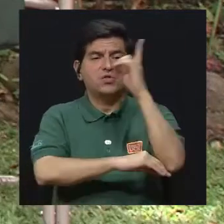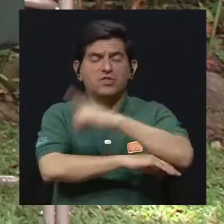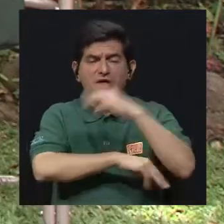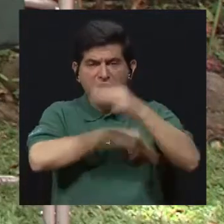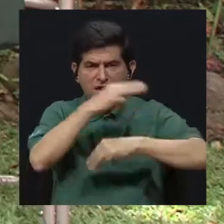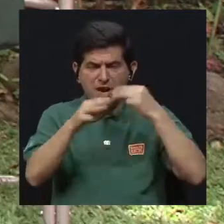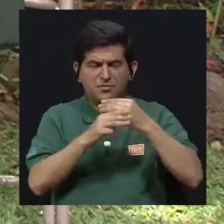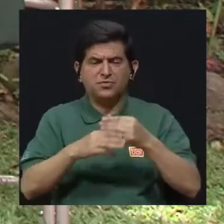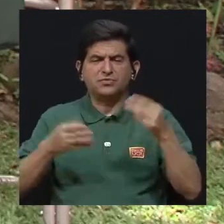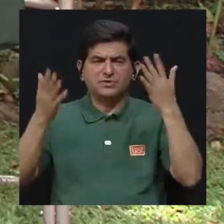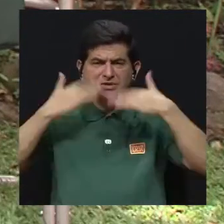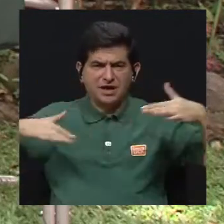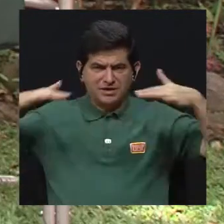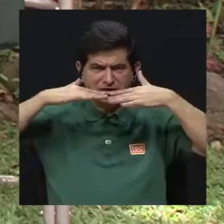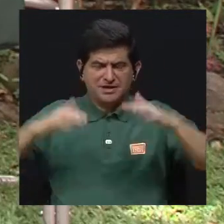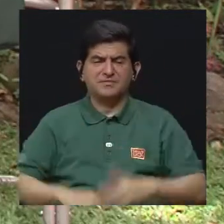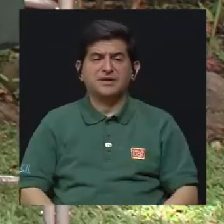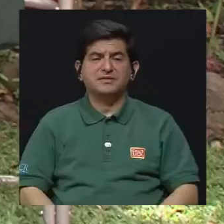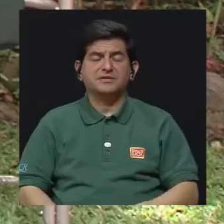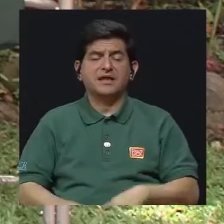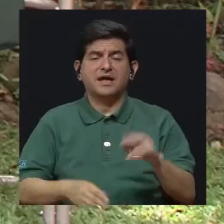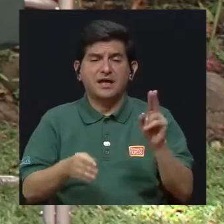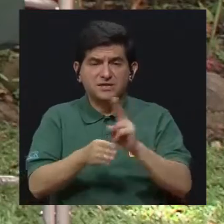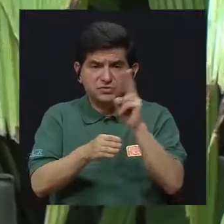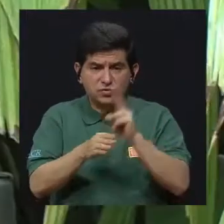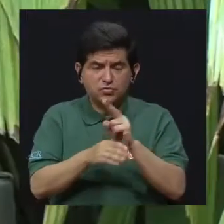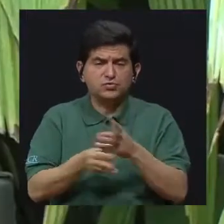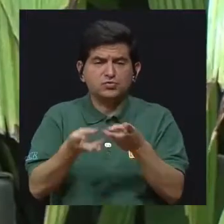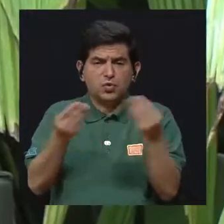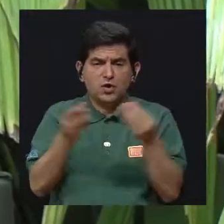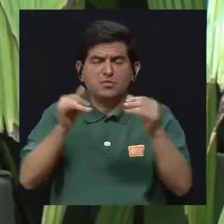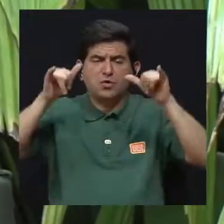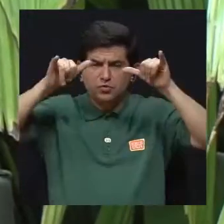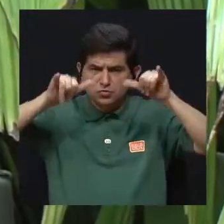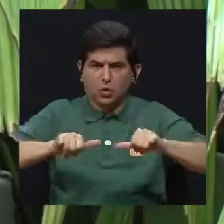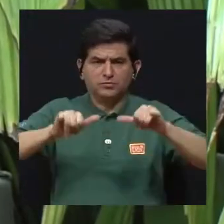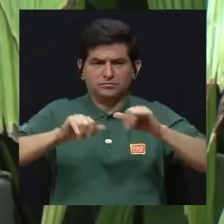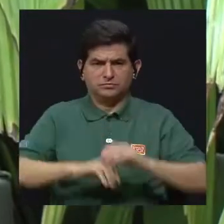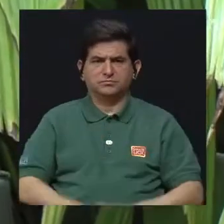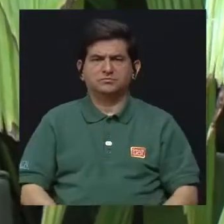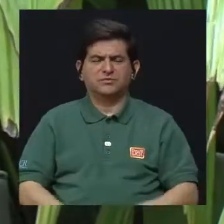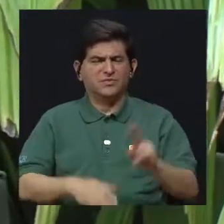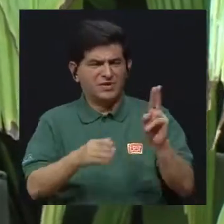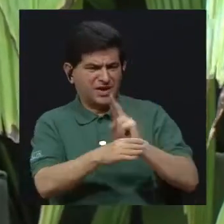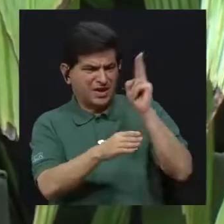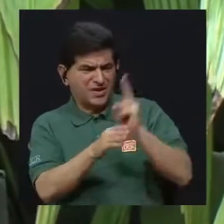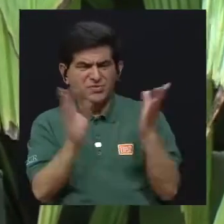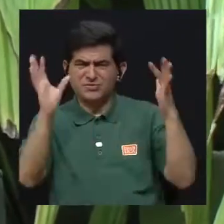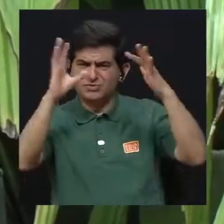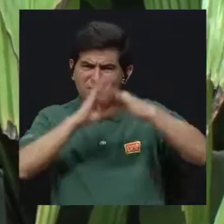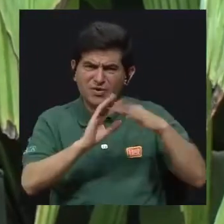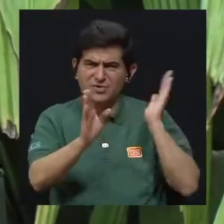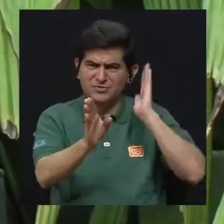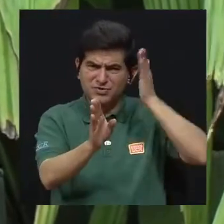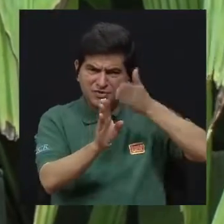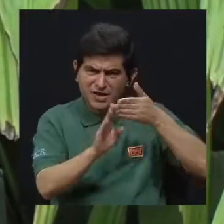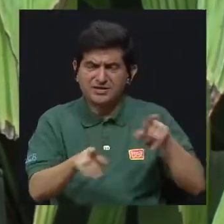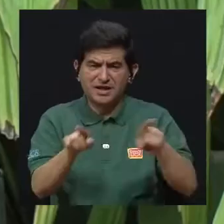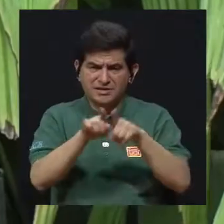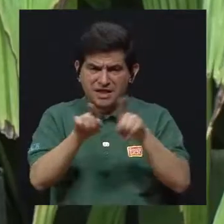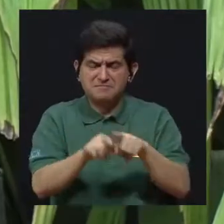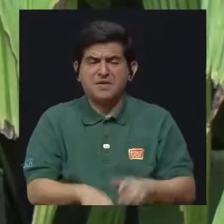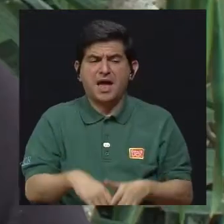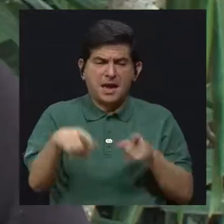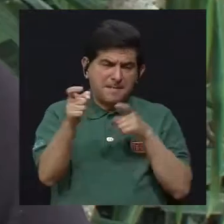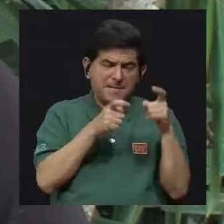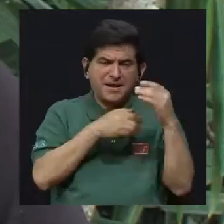Mundial del Medio Ambiente, que tiene que ver con consumo y producción sostenibles. El consumo se relaciona directamente también con lo que